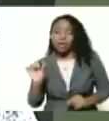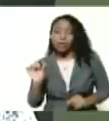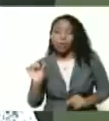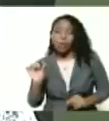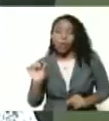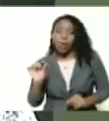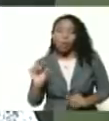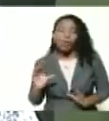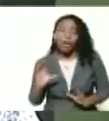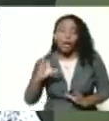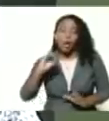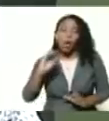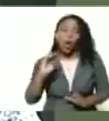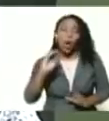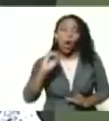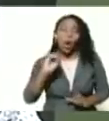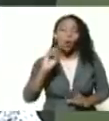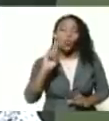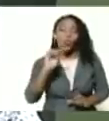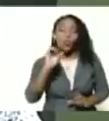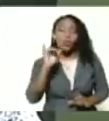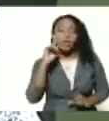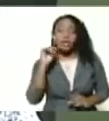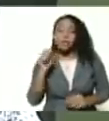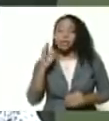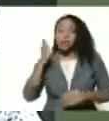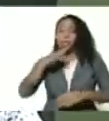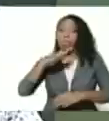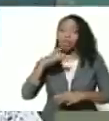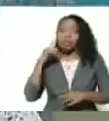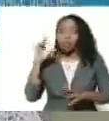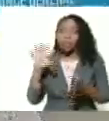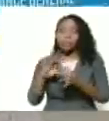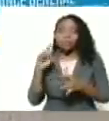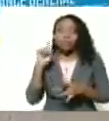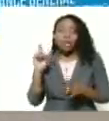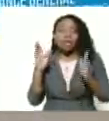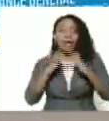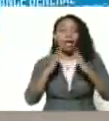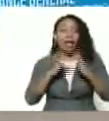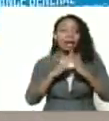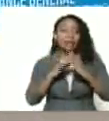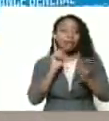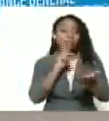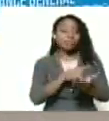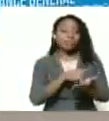picante, ¿ah? Pero lo que llega al hogar es sagrado,